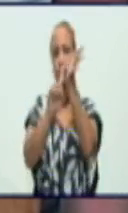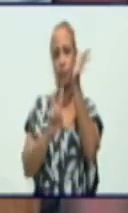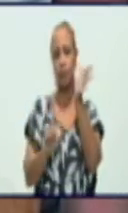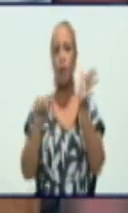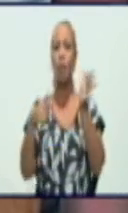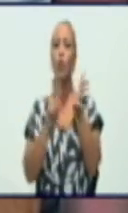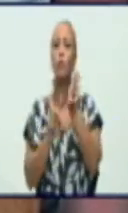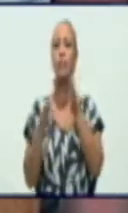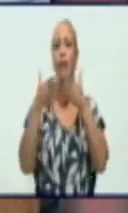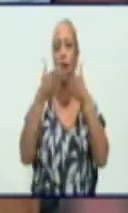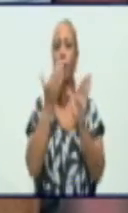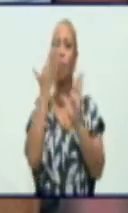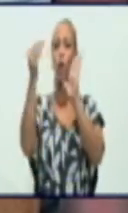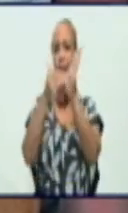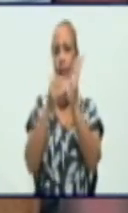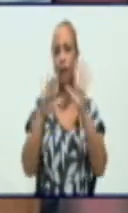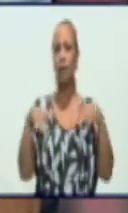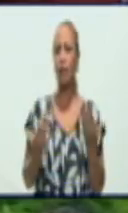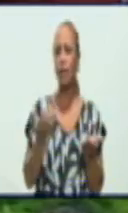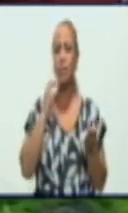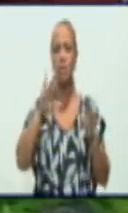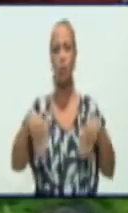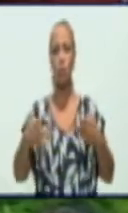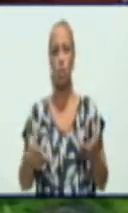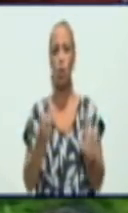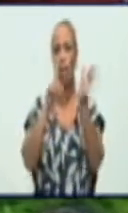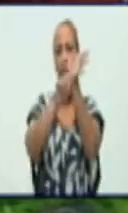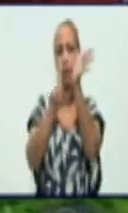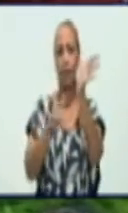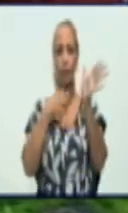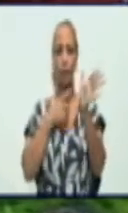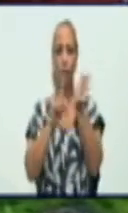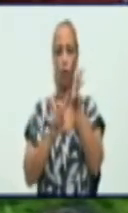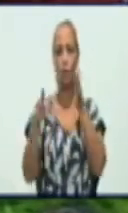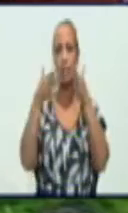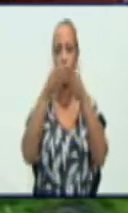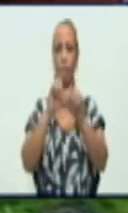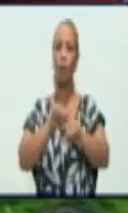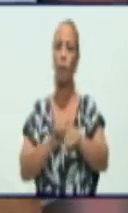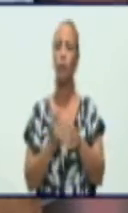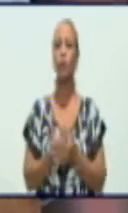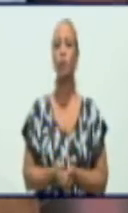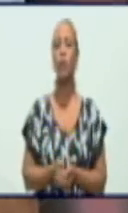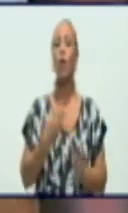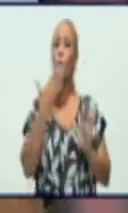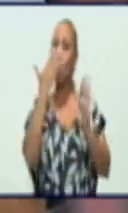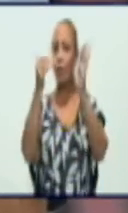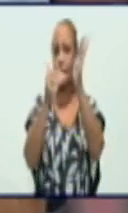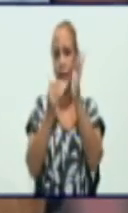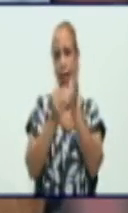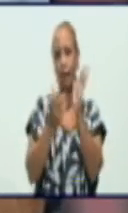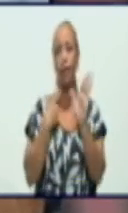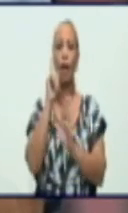Granma. Heider, buenas tardes. ¿Qué situación energética tiene la provincia en este minuto? Sí, buenas tardes, Junel. A